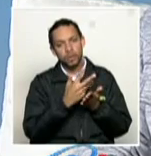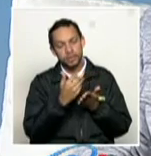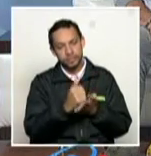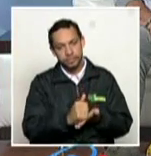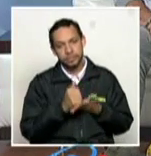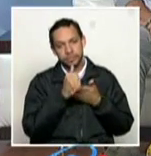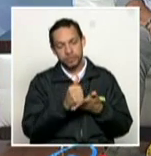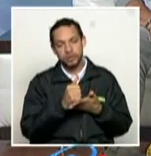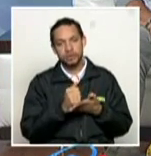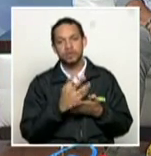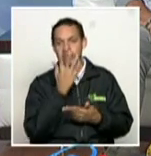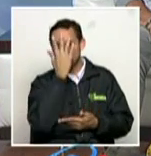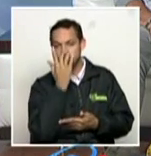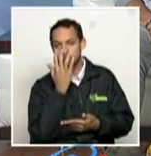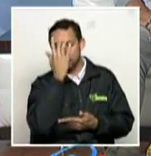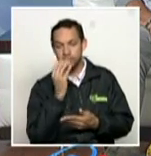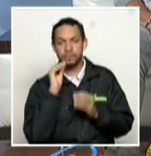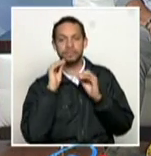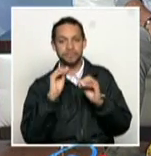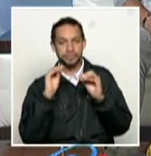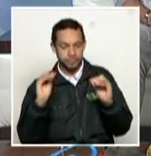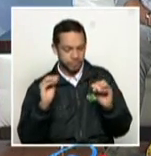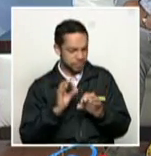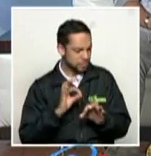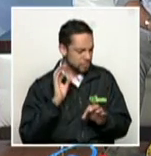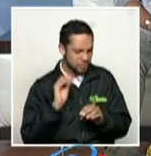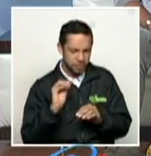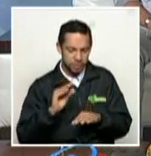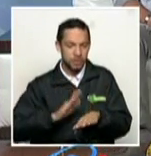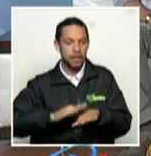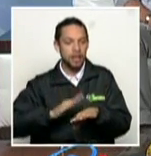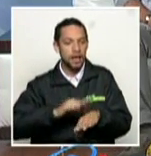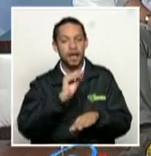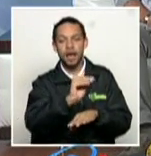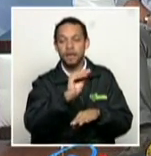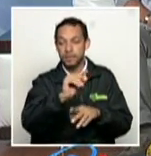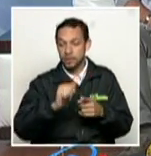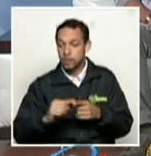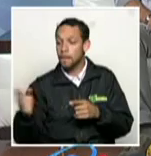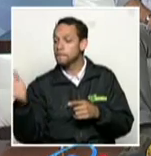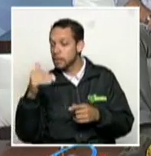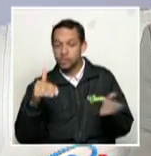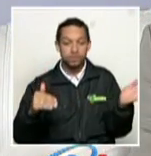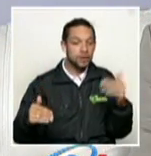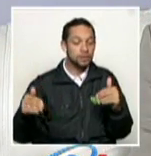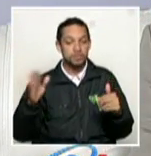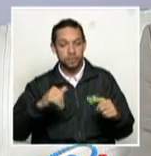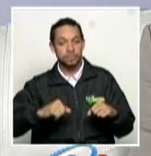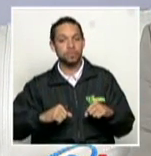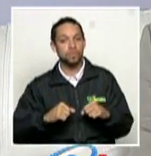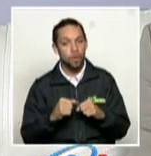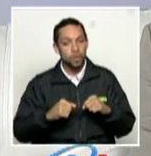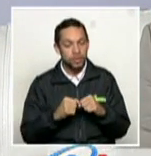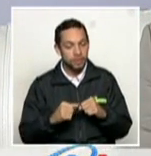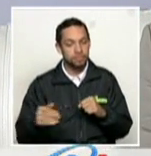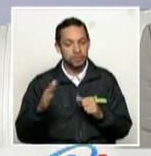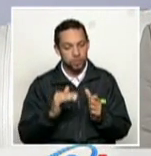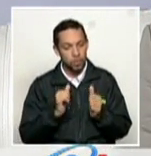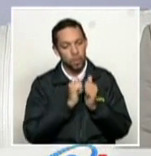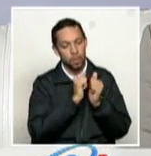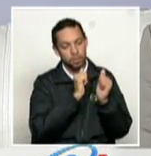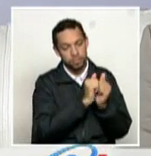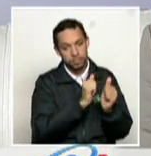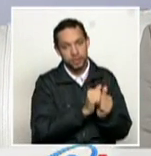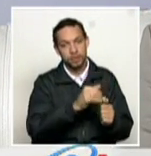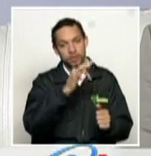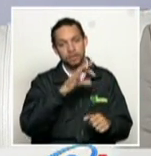Face, le hago todo, le hago la propaganda, le llevo enfermos aquí, allá a Morelia y todo eso